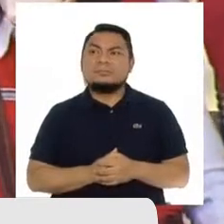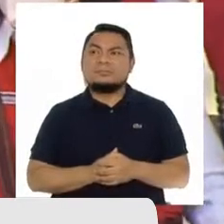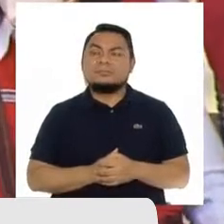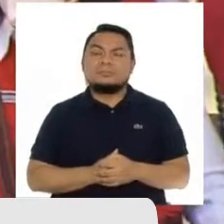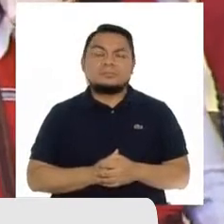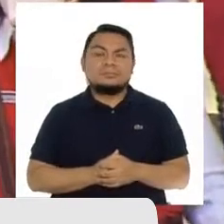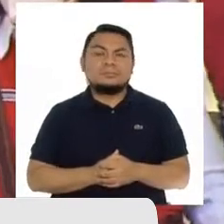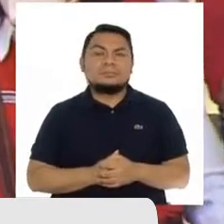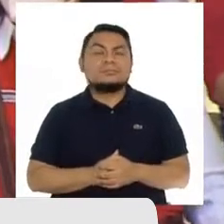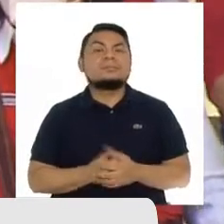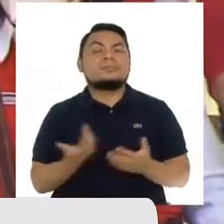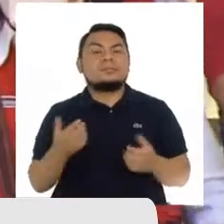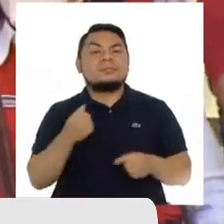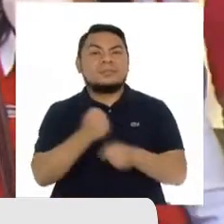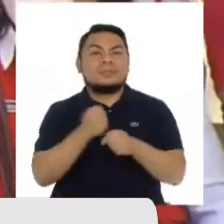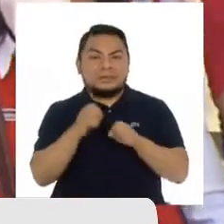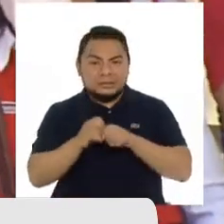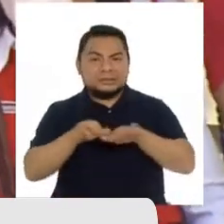descentralización